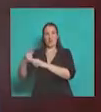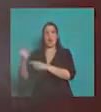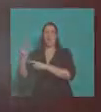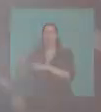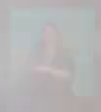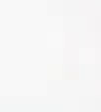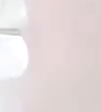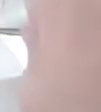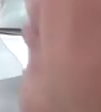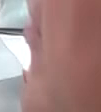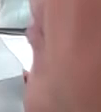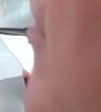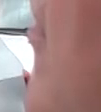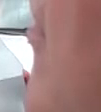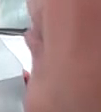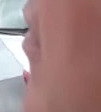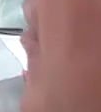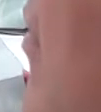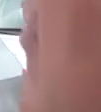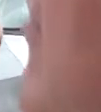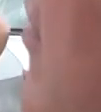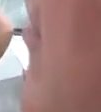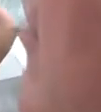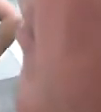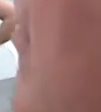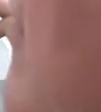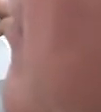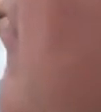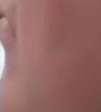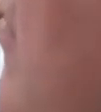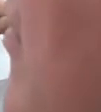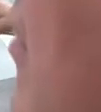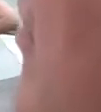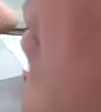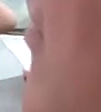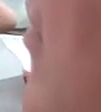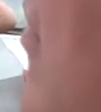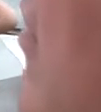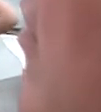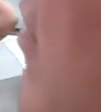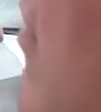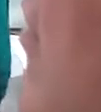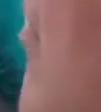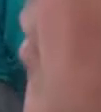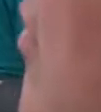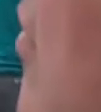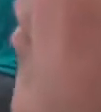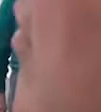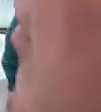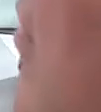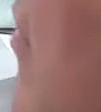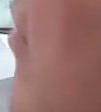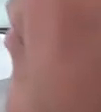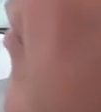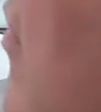entendiendo que el momento quizás no es el momento que uno esperaba, pero que vamos a ir por otro camino. Yo no tengo ninguna duda de